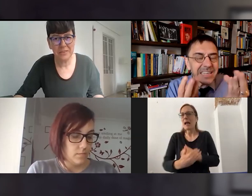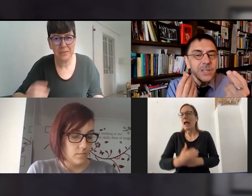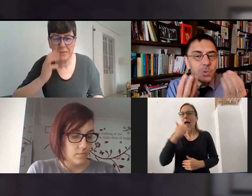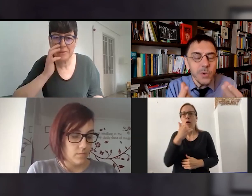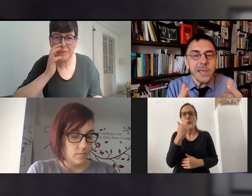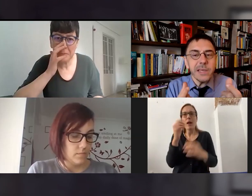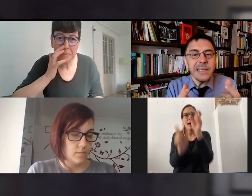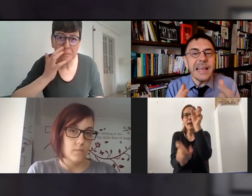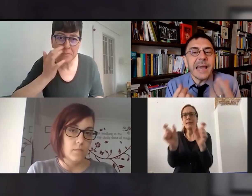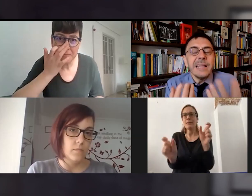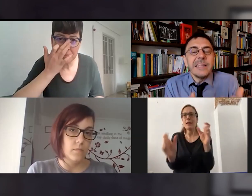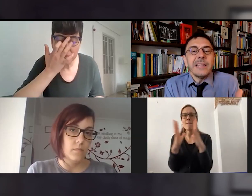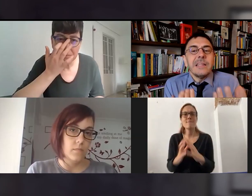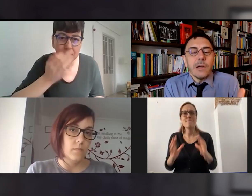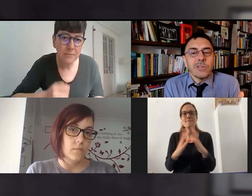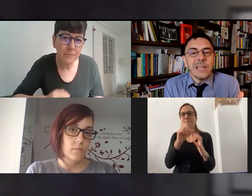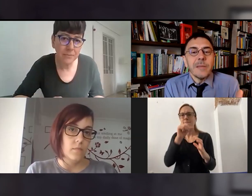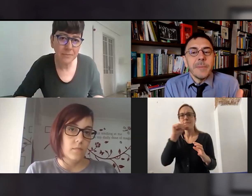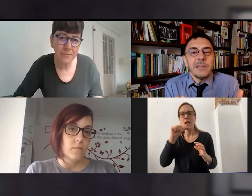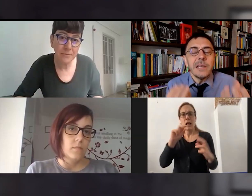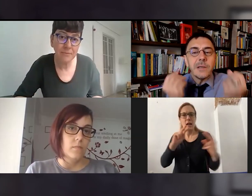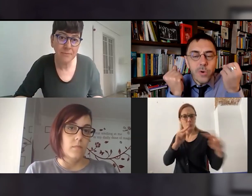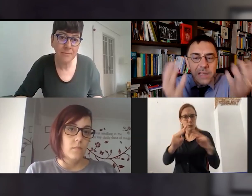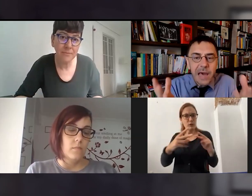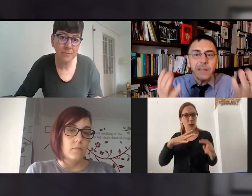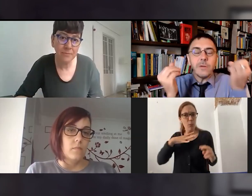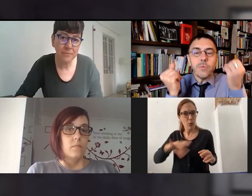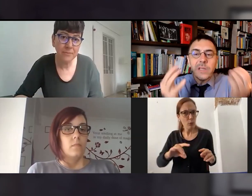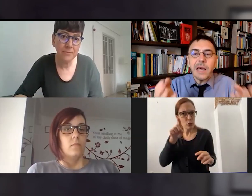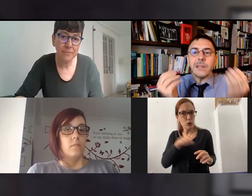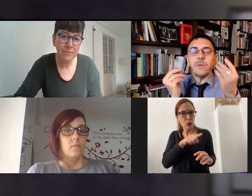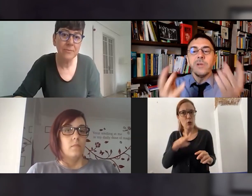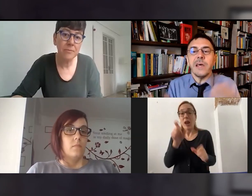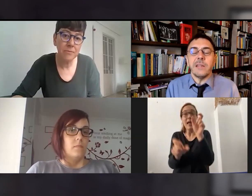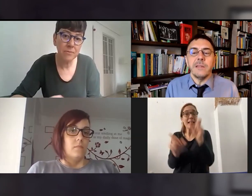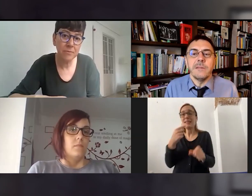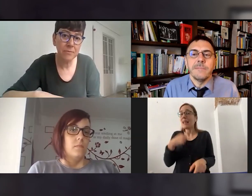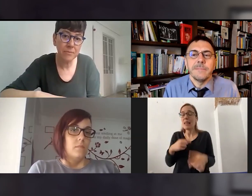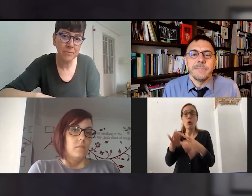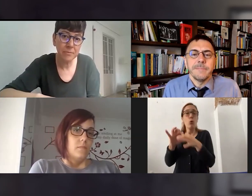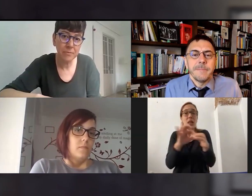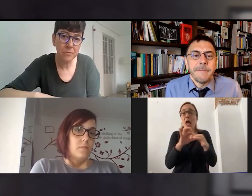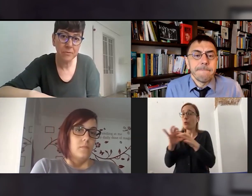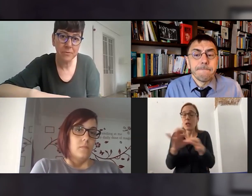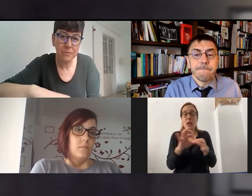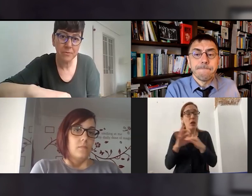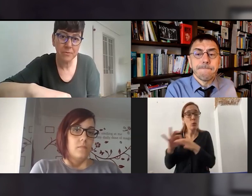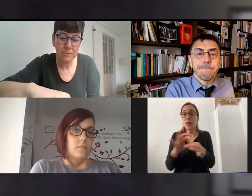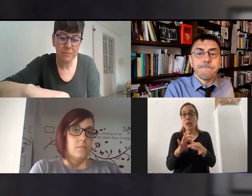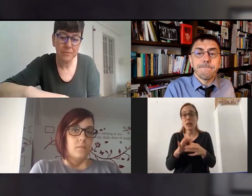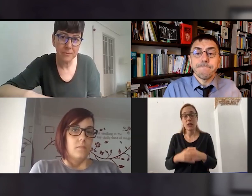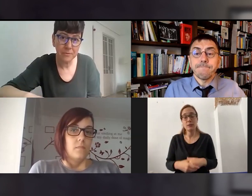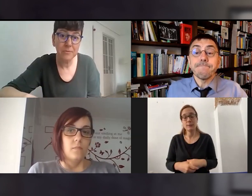que se intuye y que la gente dice constantemente, unidad, unidad, unidad?